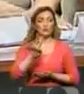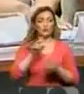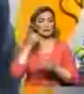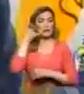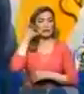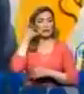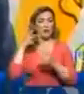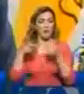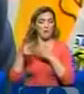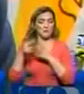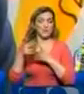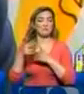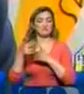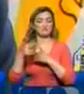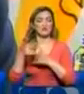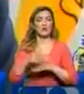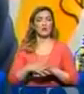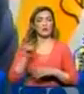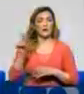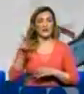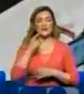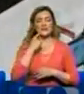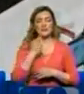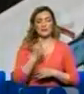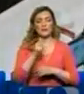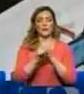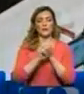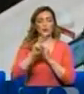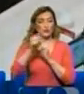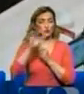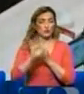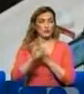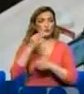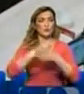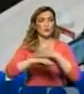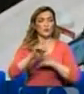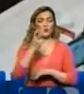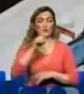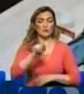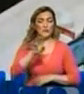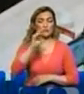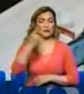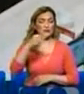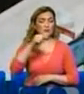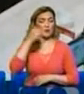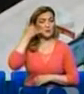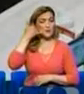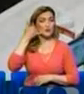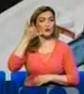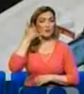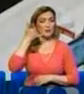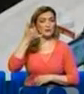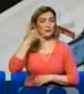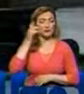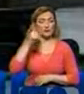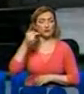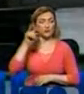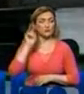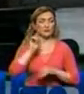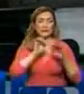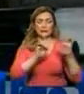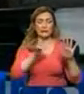del 911 manifestó que durante el 2019 12 6 millones de llamadas de las cuales casi 6 millones